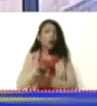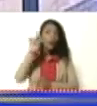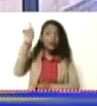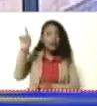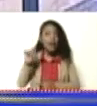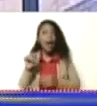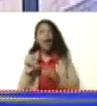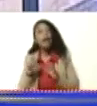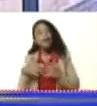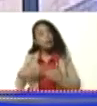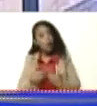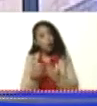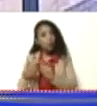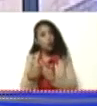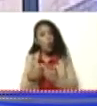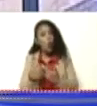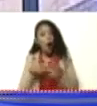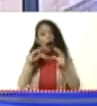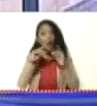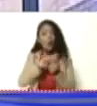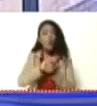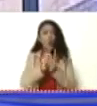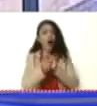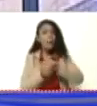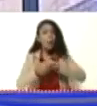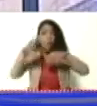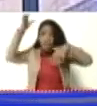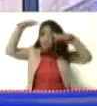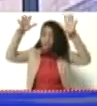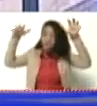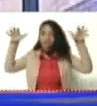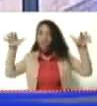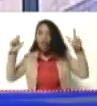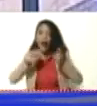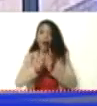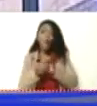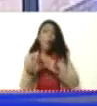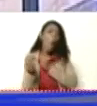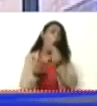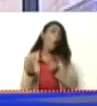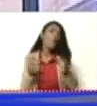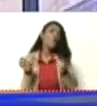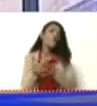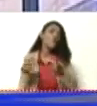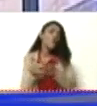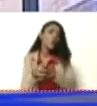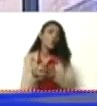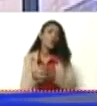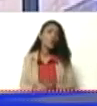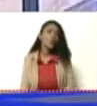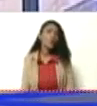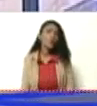Unidos. Habló del cambio climático y de cómo sectores